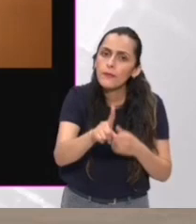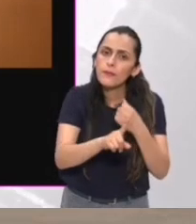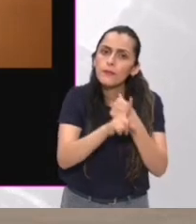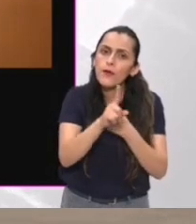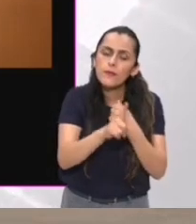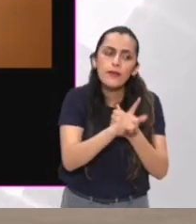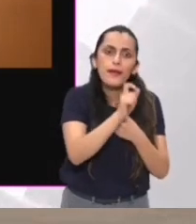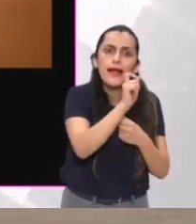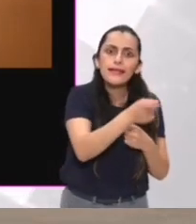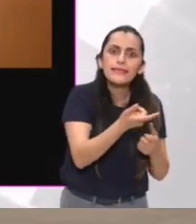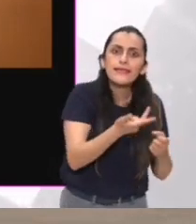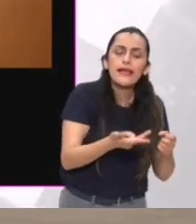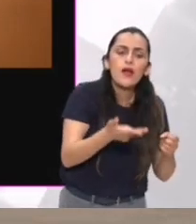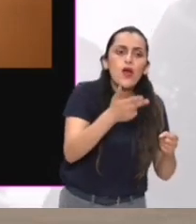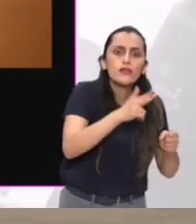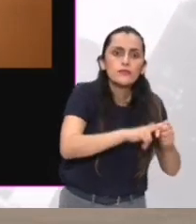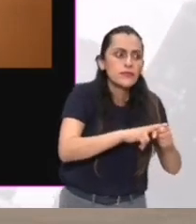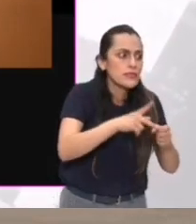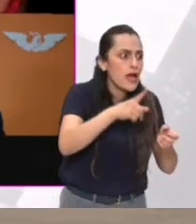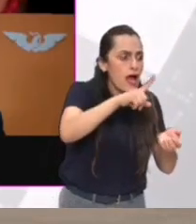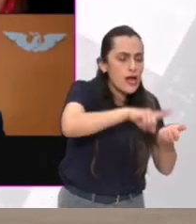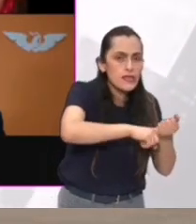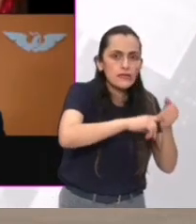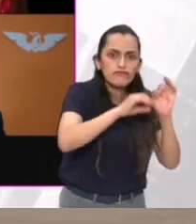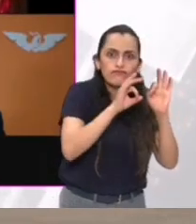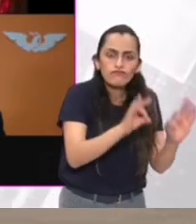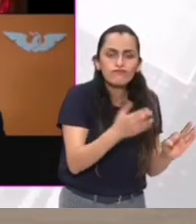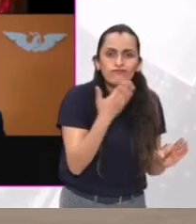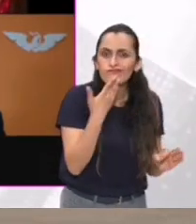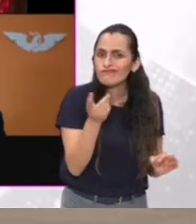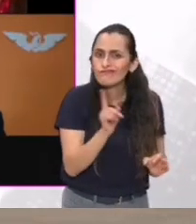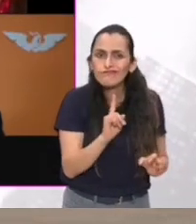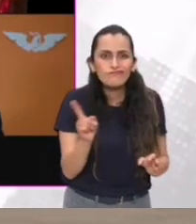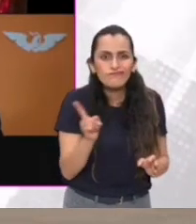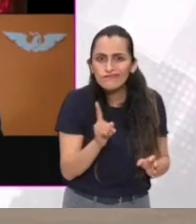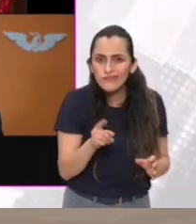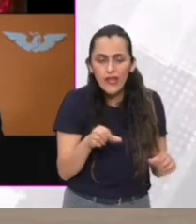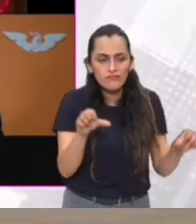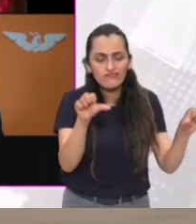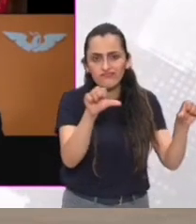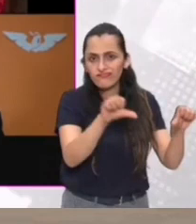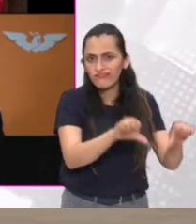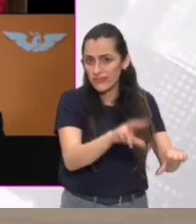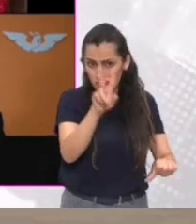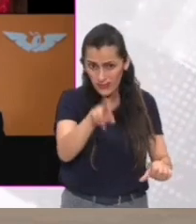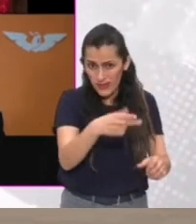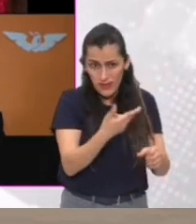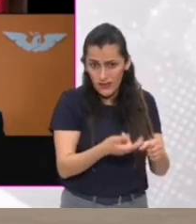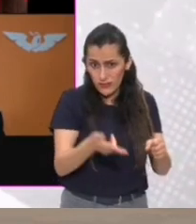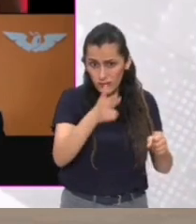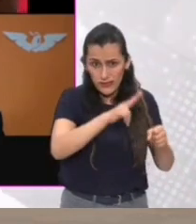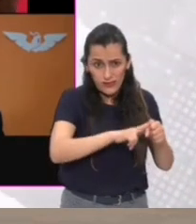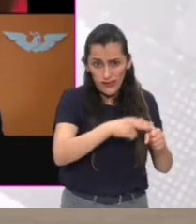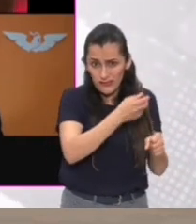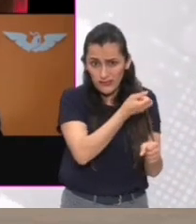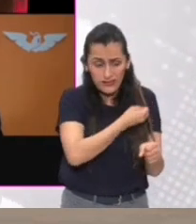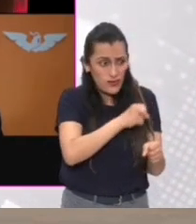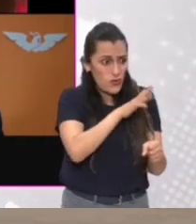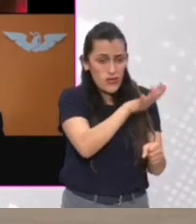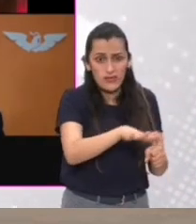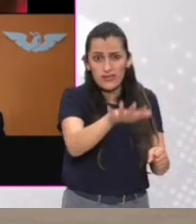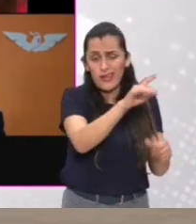infraestructura médica, de este, digamos, por así llamarlo, caducidad, porque ya caducó nuestro sistema de salud y necesita